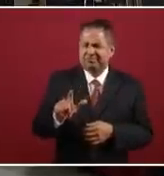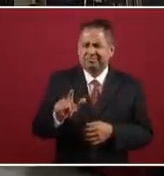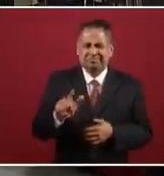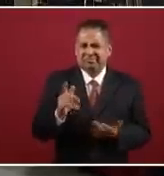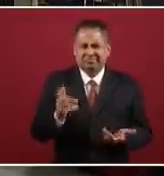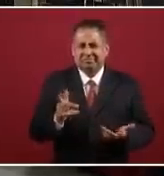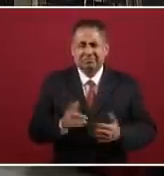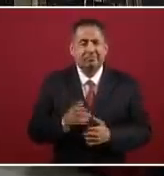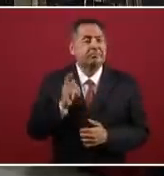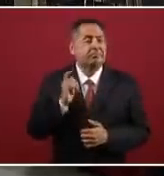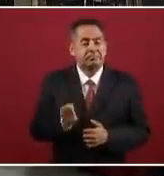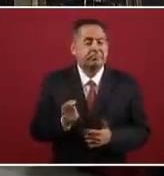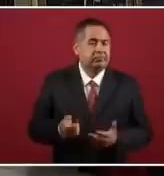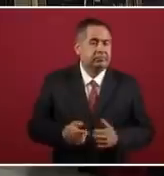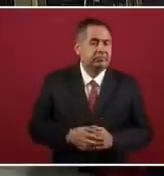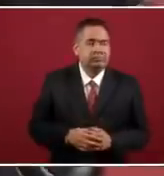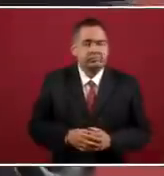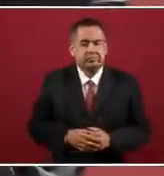es cuando